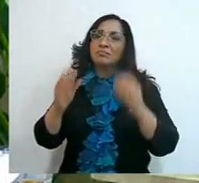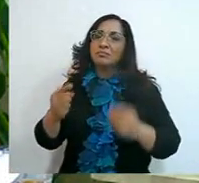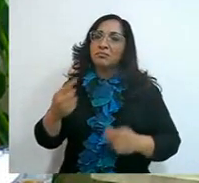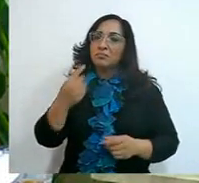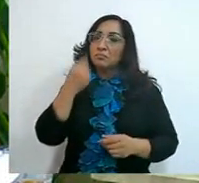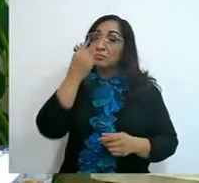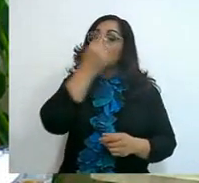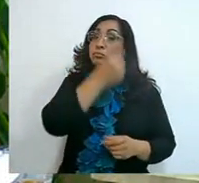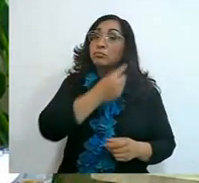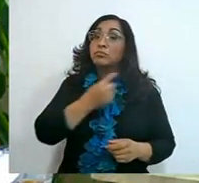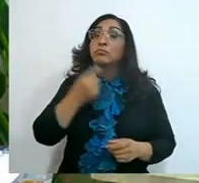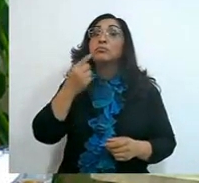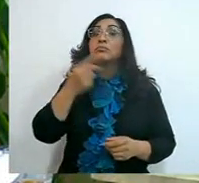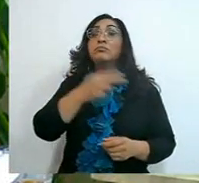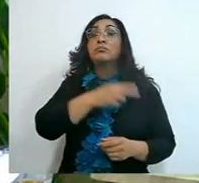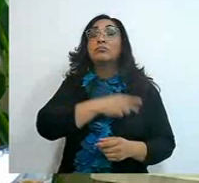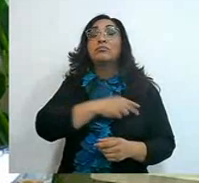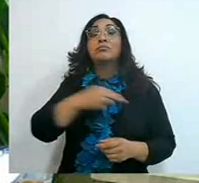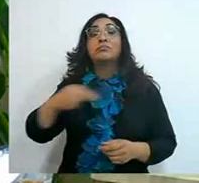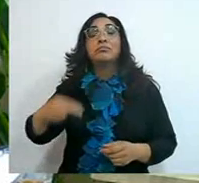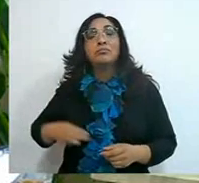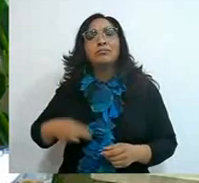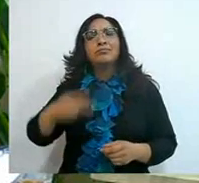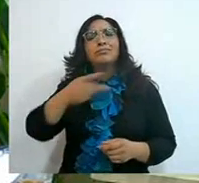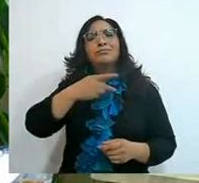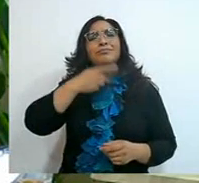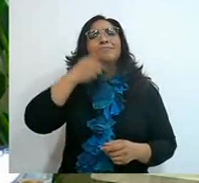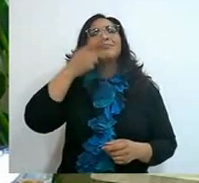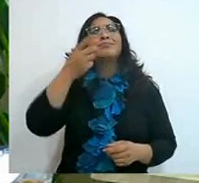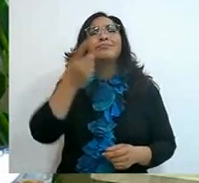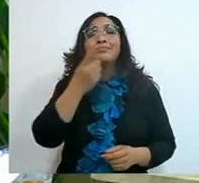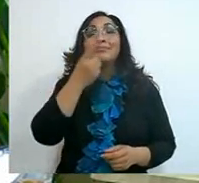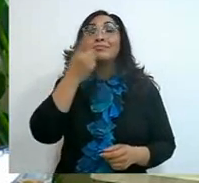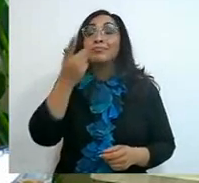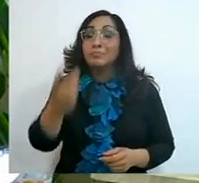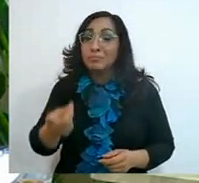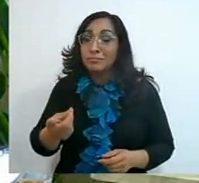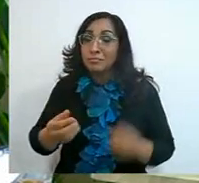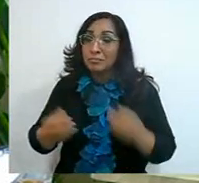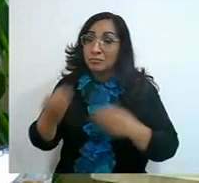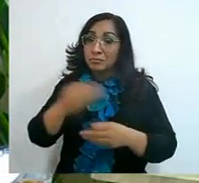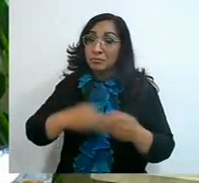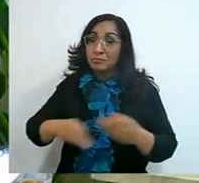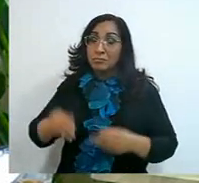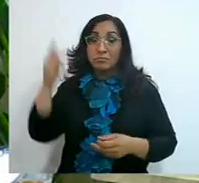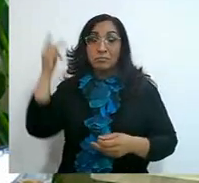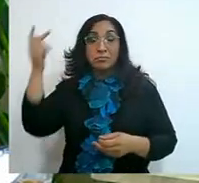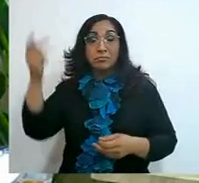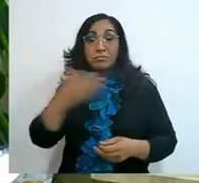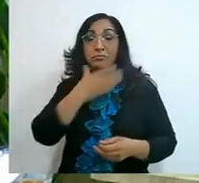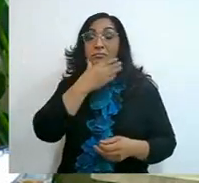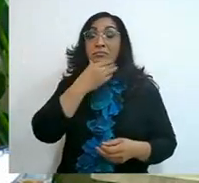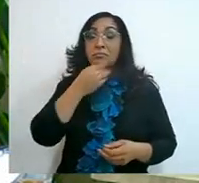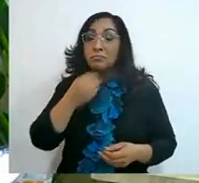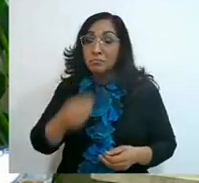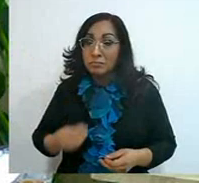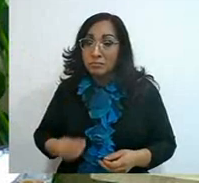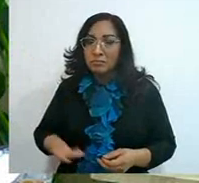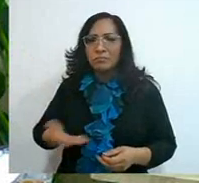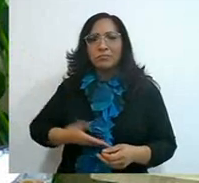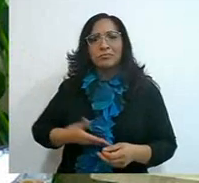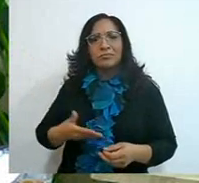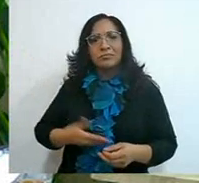boca. En una, todo el pueblo de Israel se maldijo. Hasta el día de hoy está la